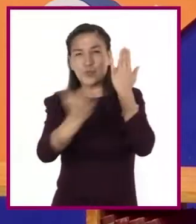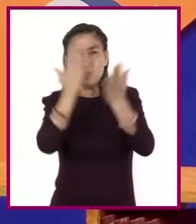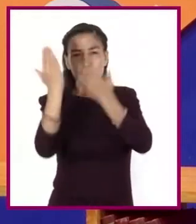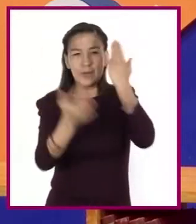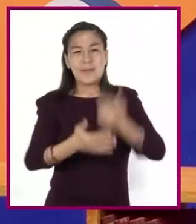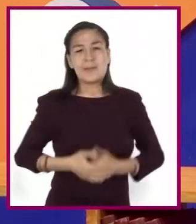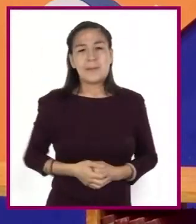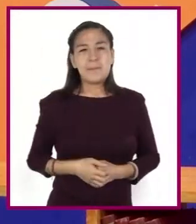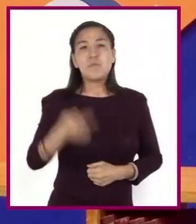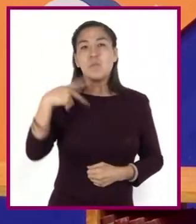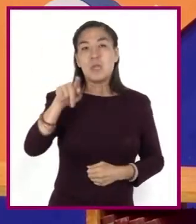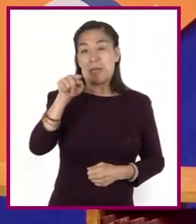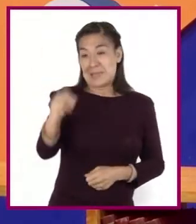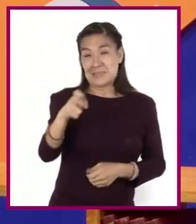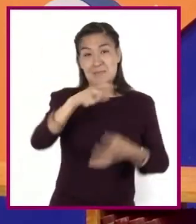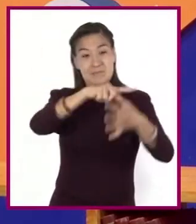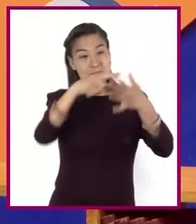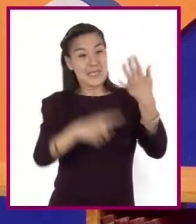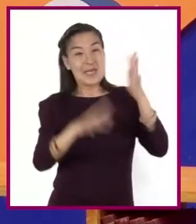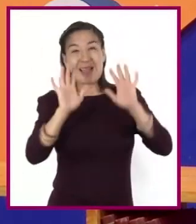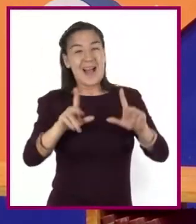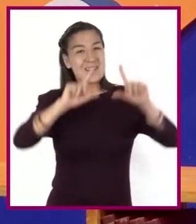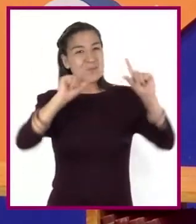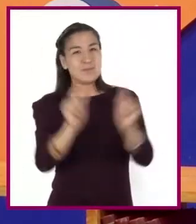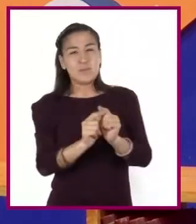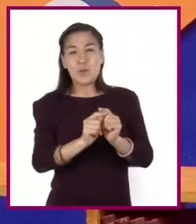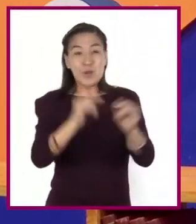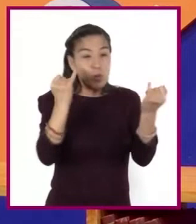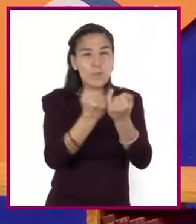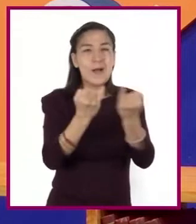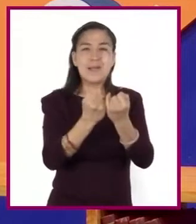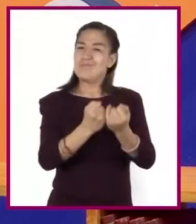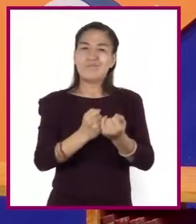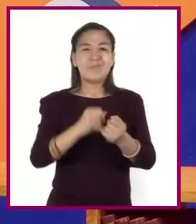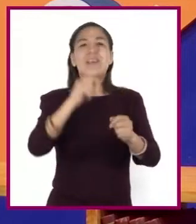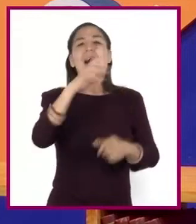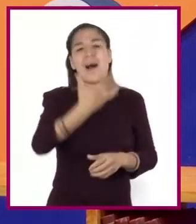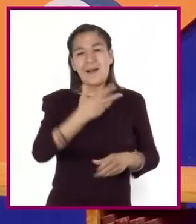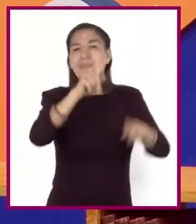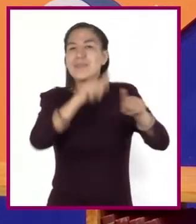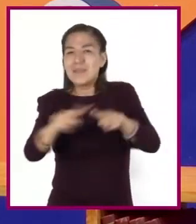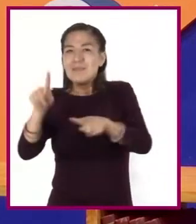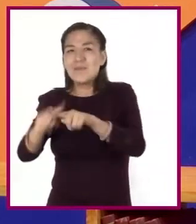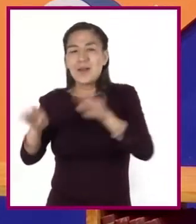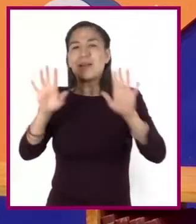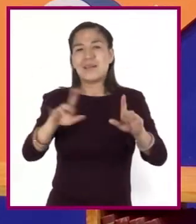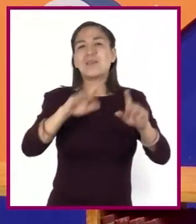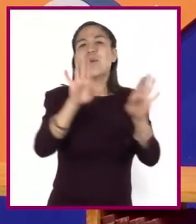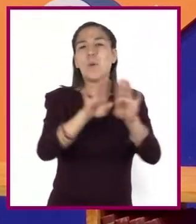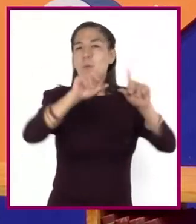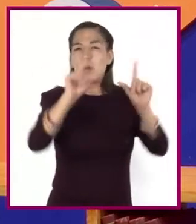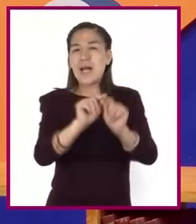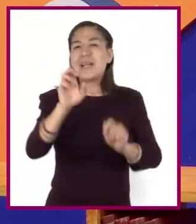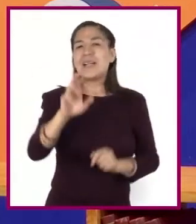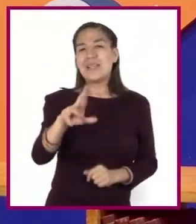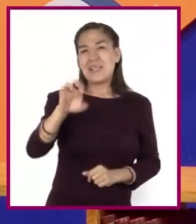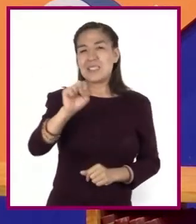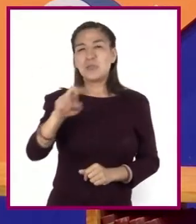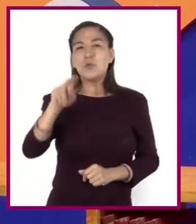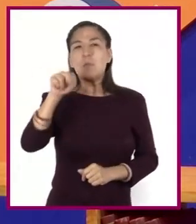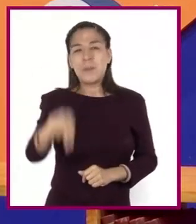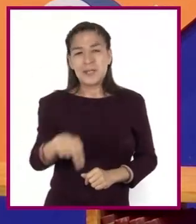se resume de la misma manera, pues existen diferentes tipos de resúmenes. Para entender mejor cómo explorar